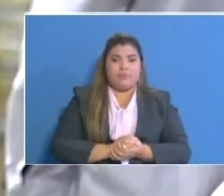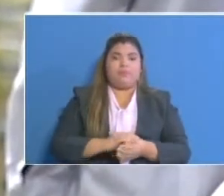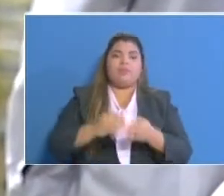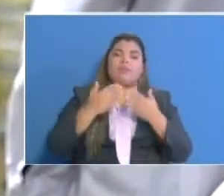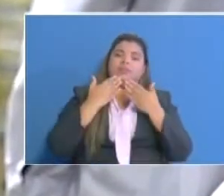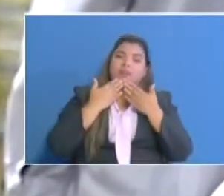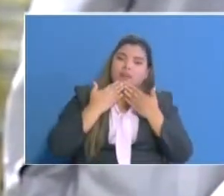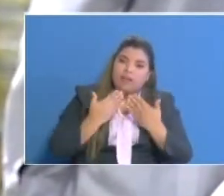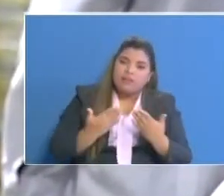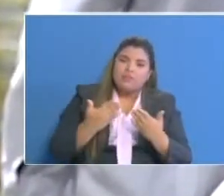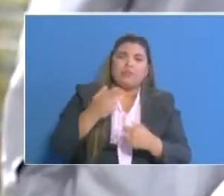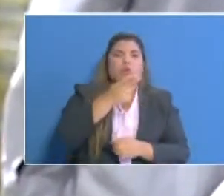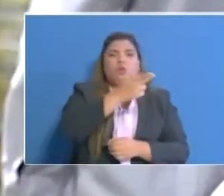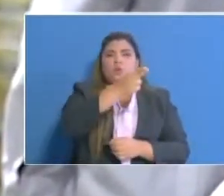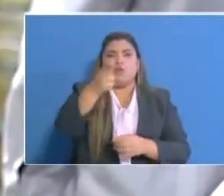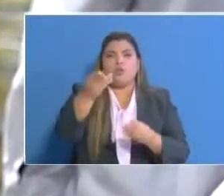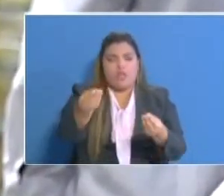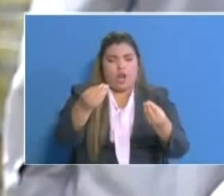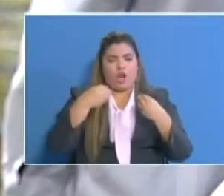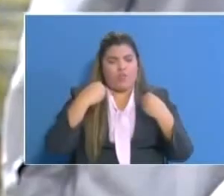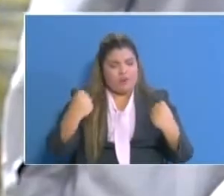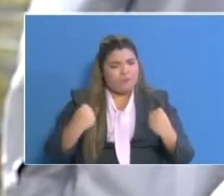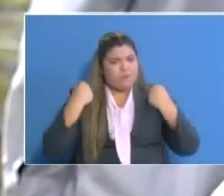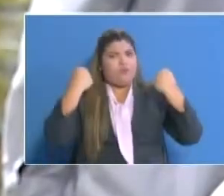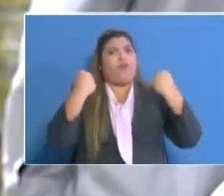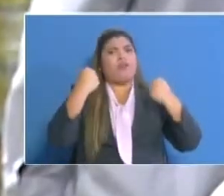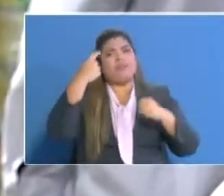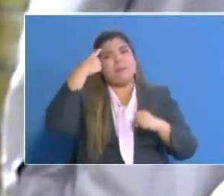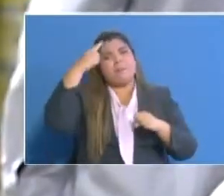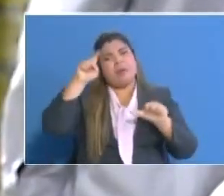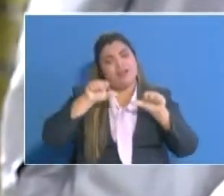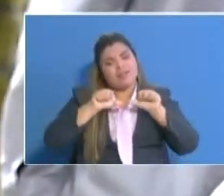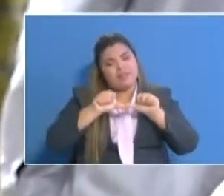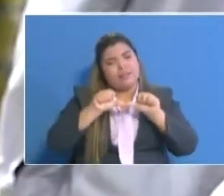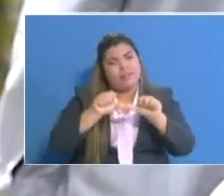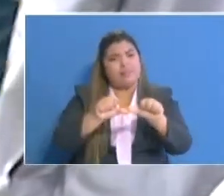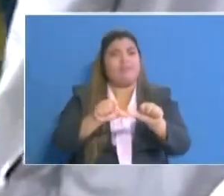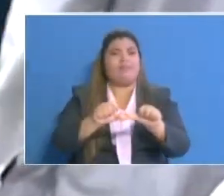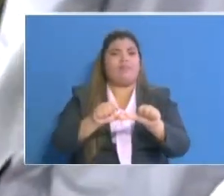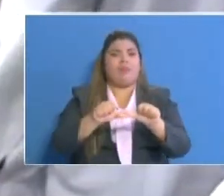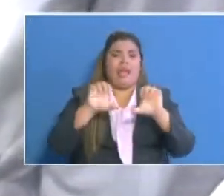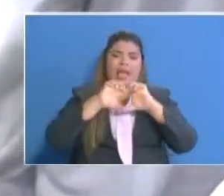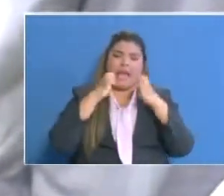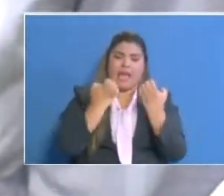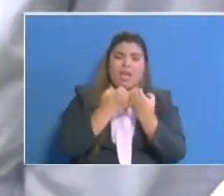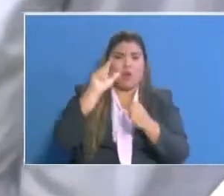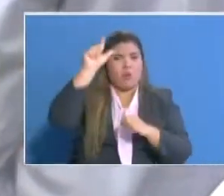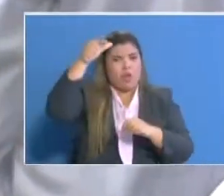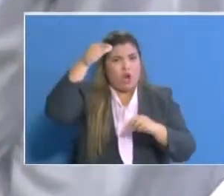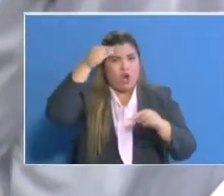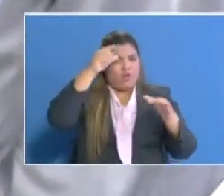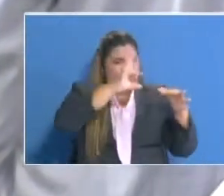gracias. Ustedes nos dan fuerza para seguir. Al equipo de gobierno alineado,